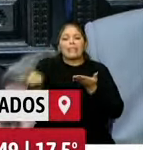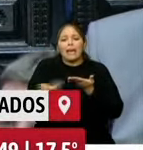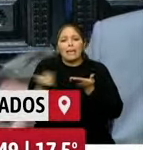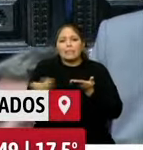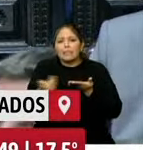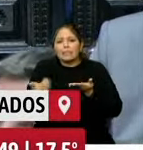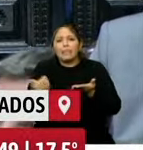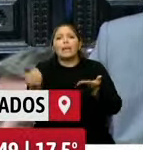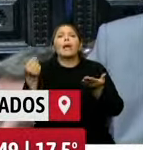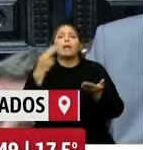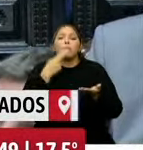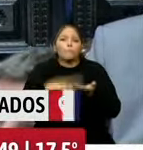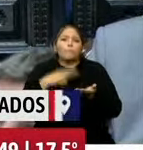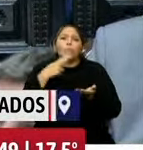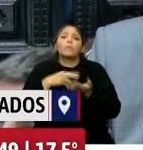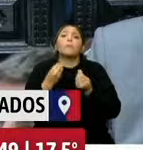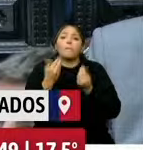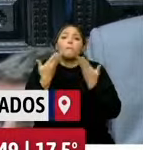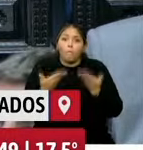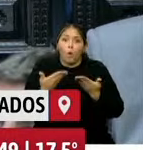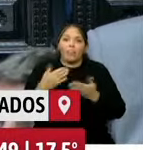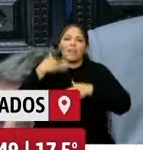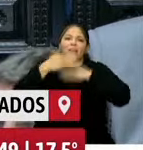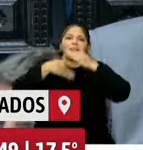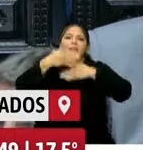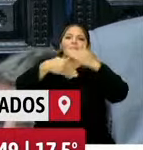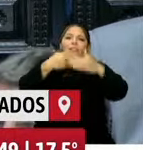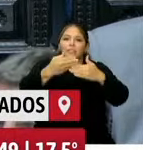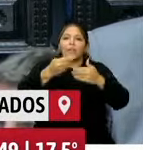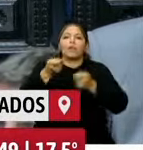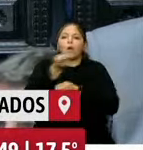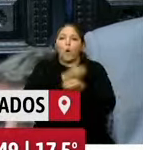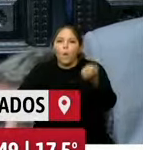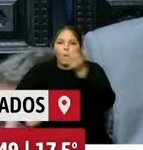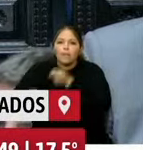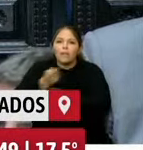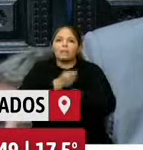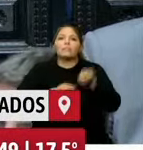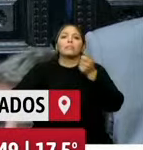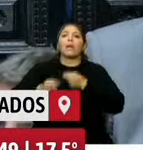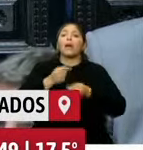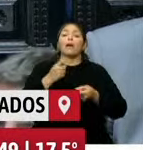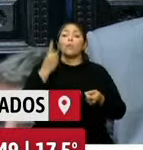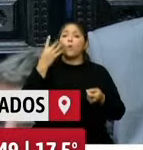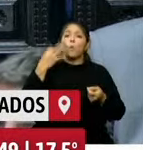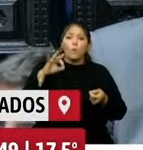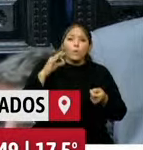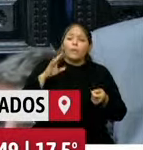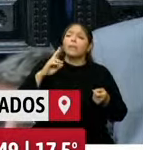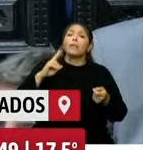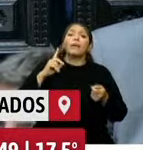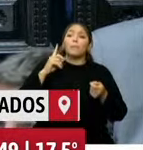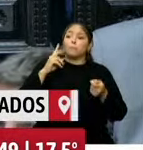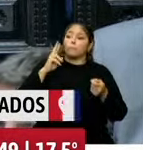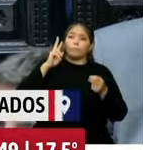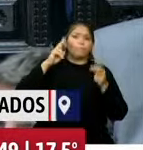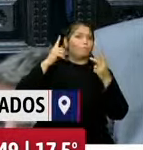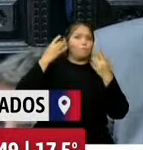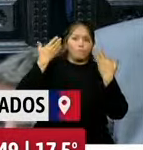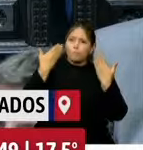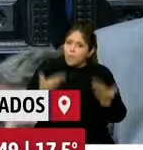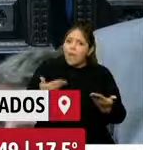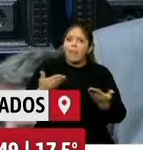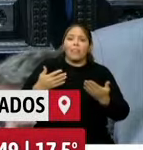discursos del oficialismo para defender eh el proyecto Por supuesto que el proyecto está introduciendo o cambios